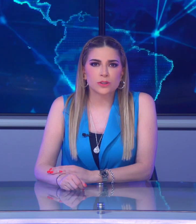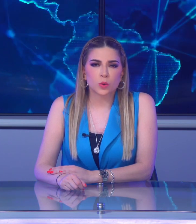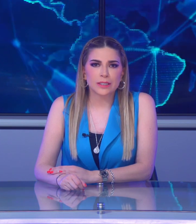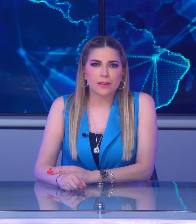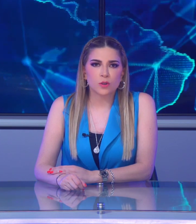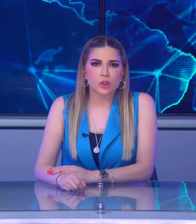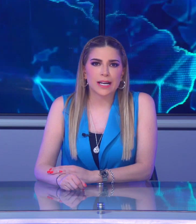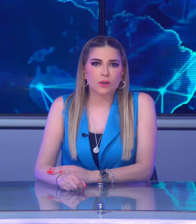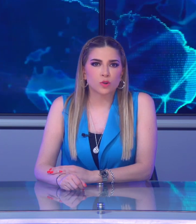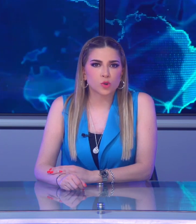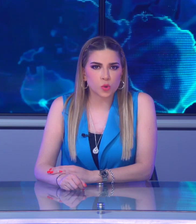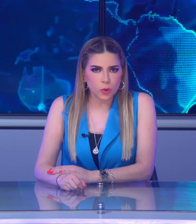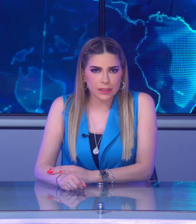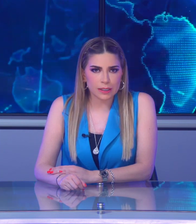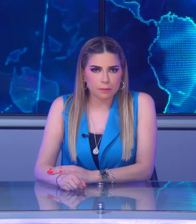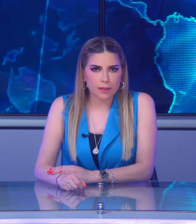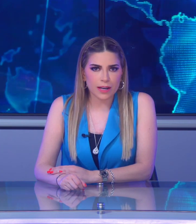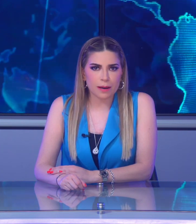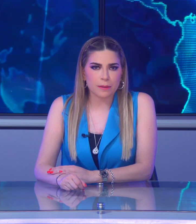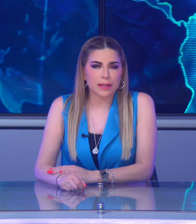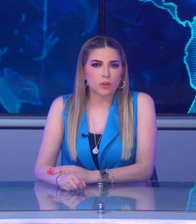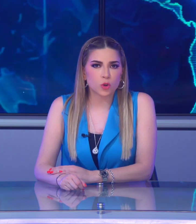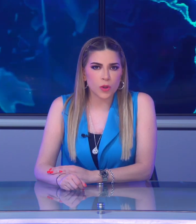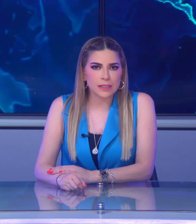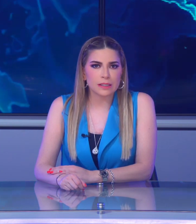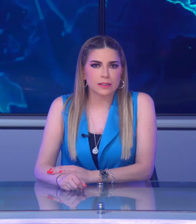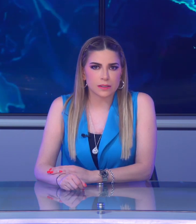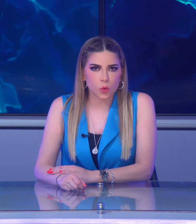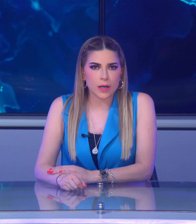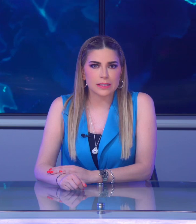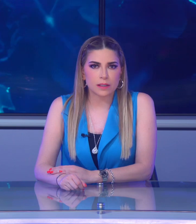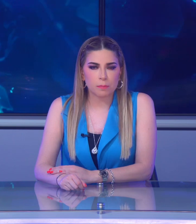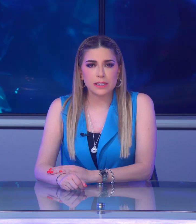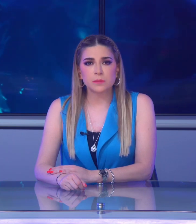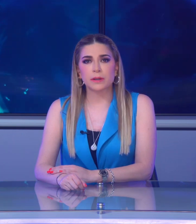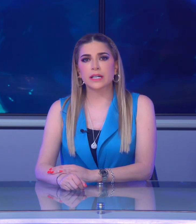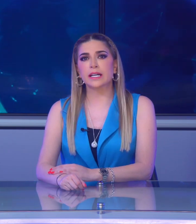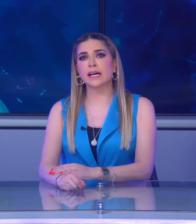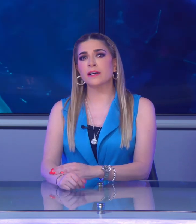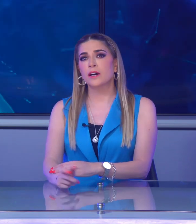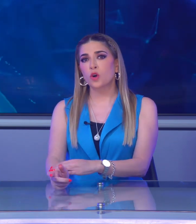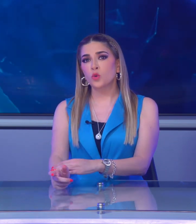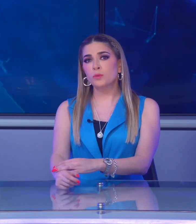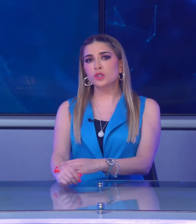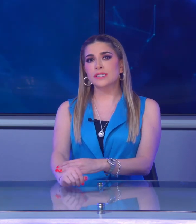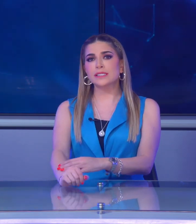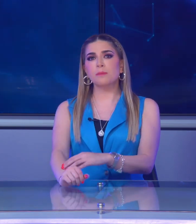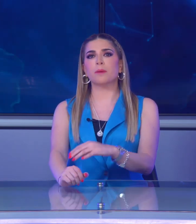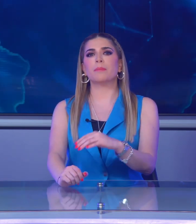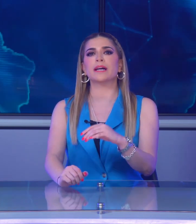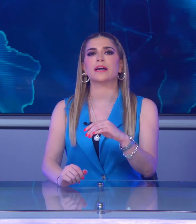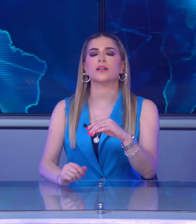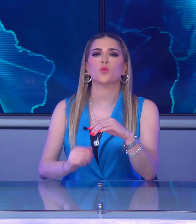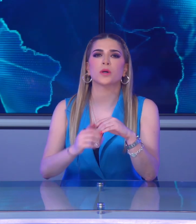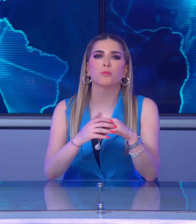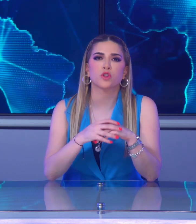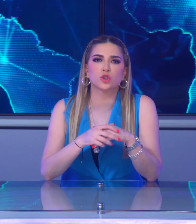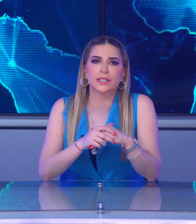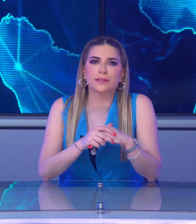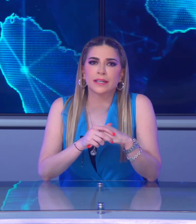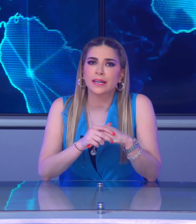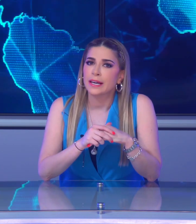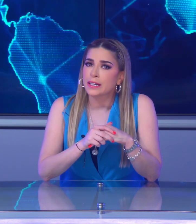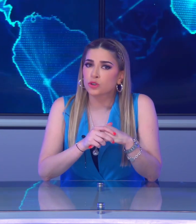los resultados de la consulta llevada a cabo en todas las escuelas del país para crear un nuevo sistema para el